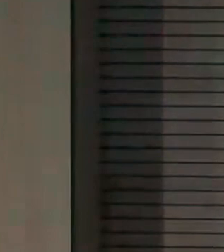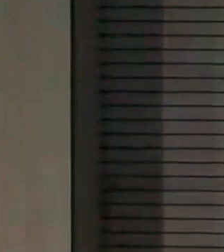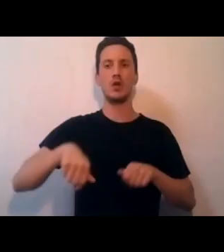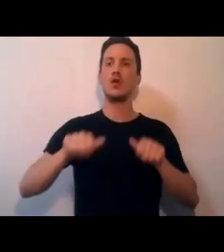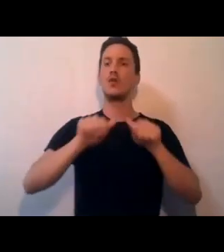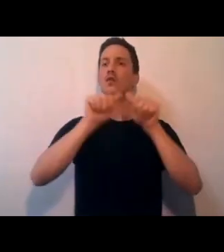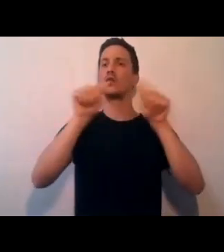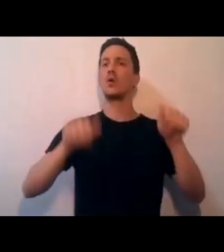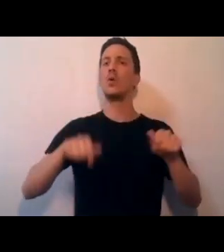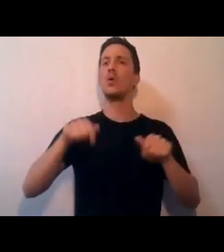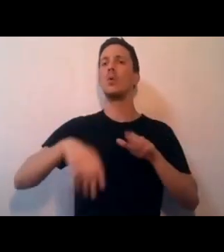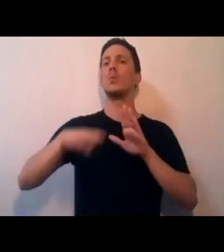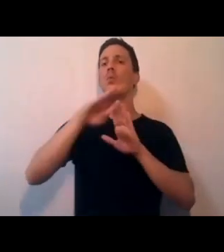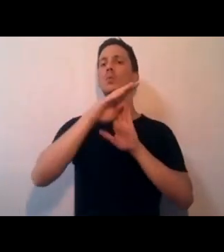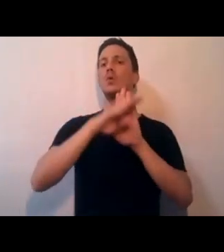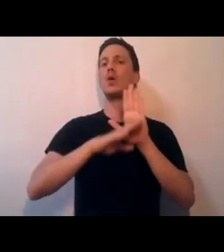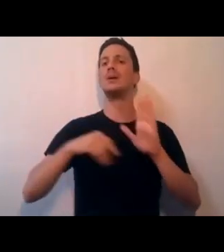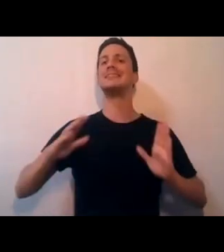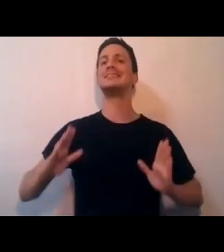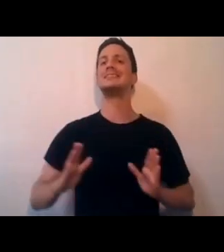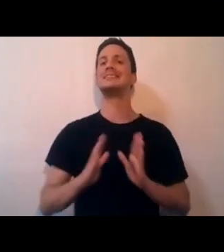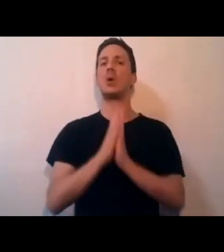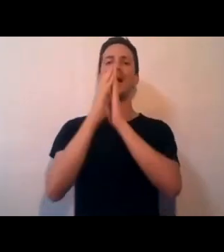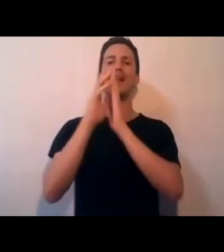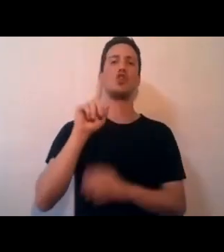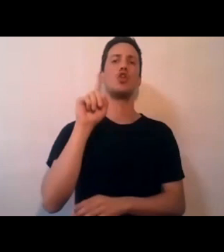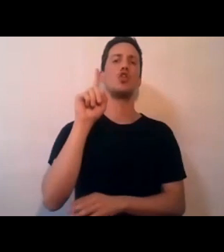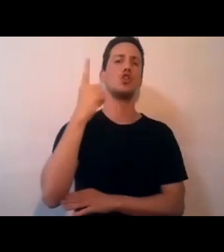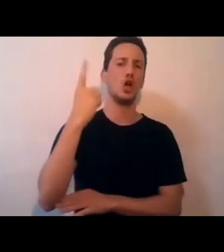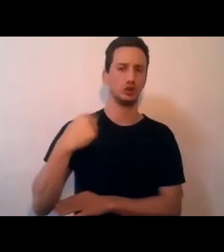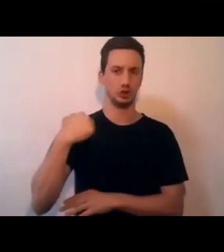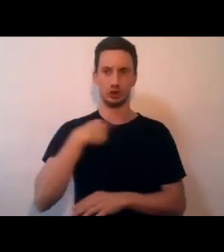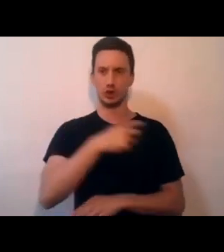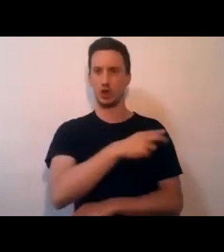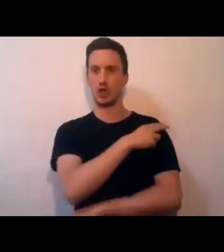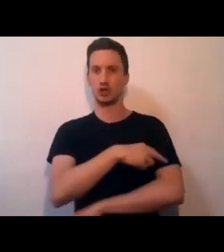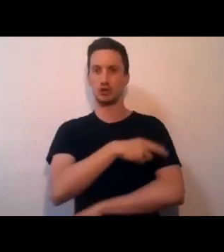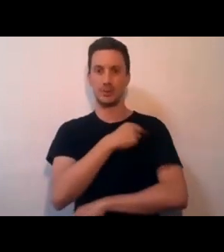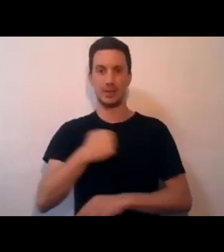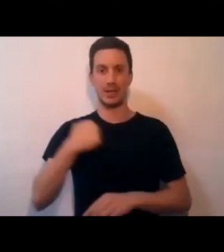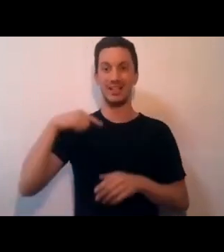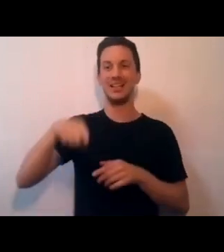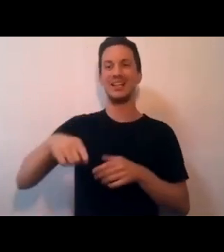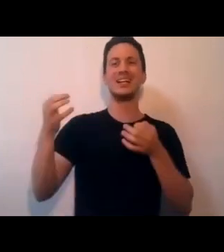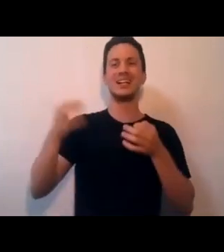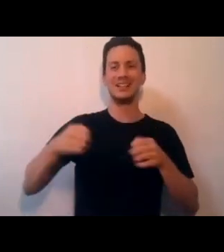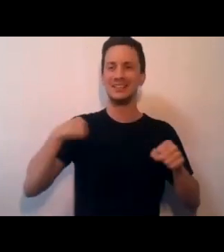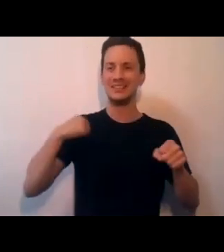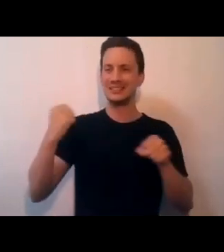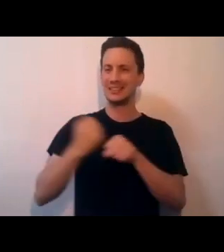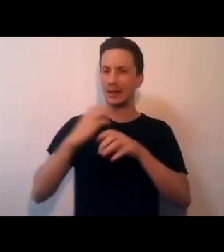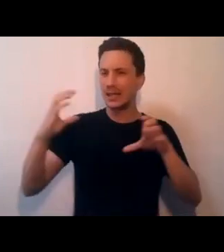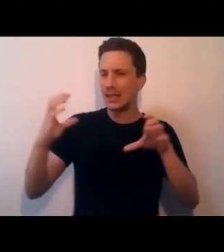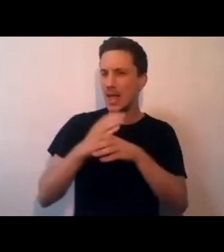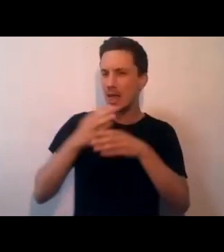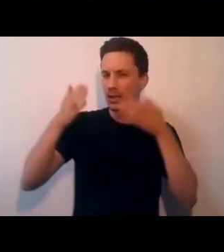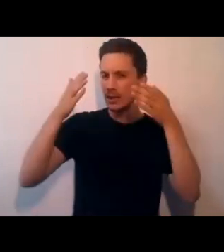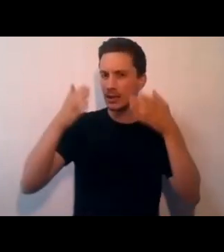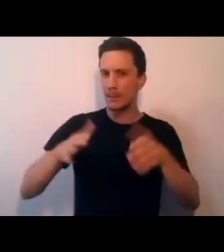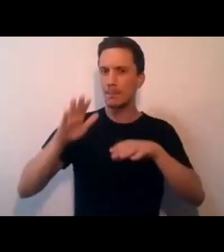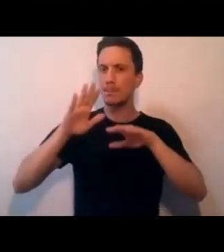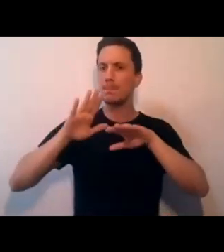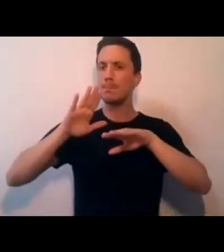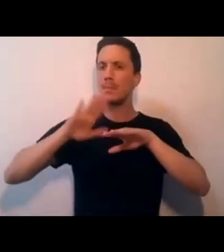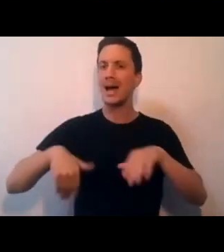Sant Joan de Déu. Para los que no nos conozcáis, somos el observatorio para la promoción de la salud del hospital, que lleva más de una década